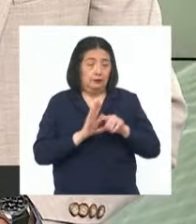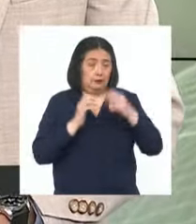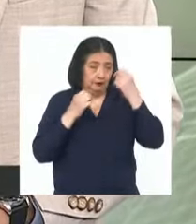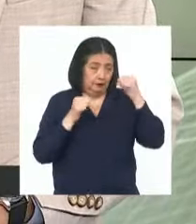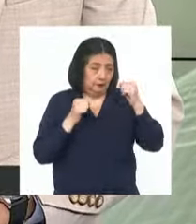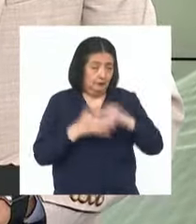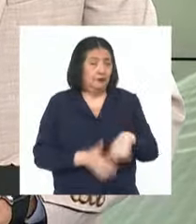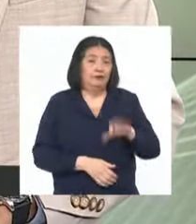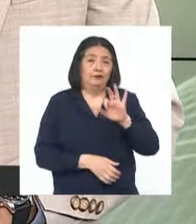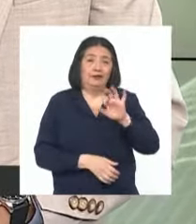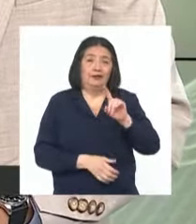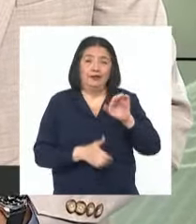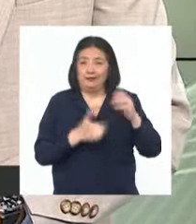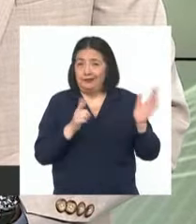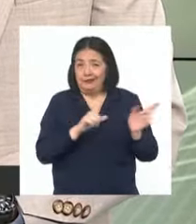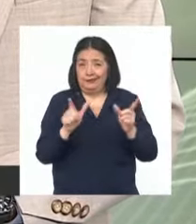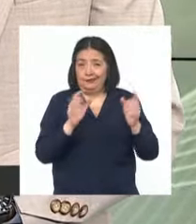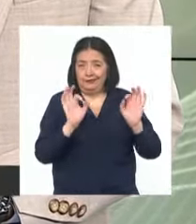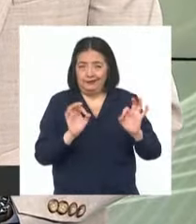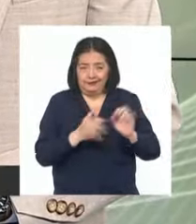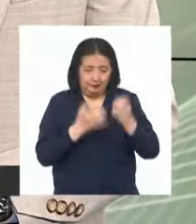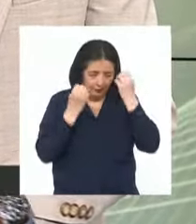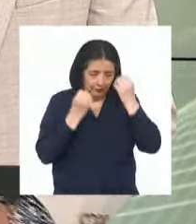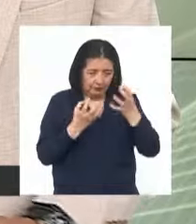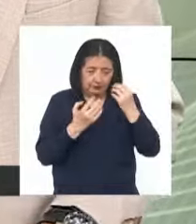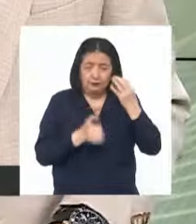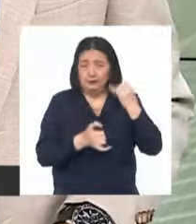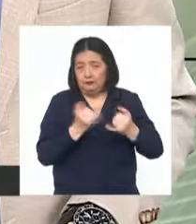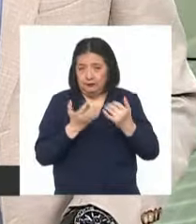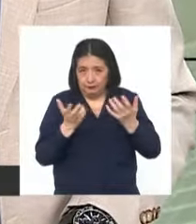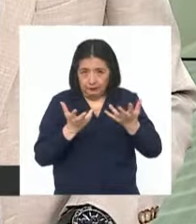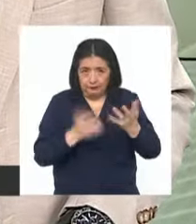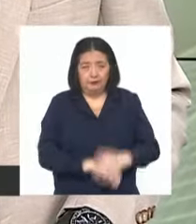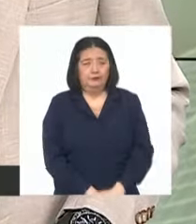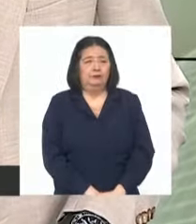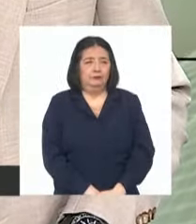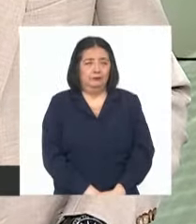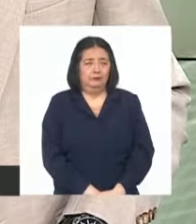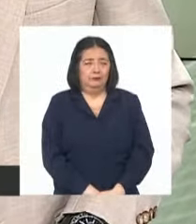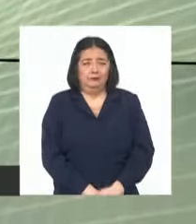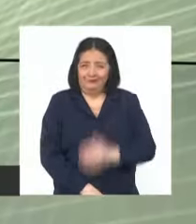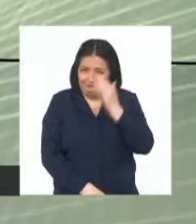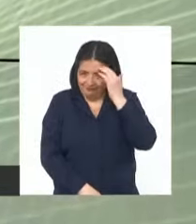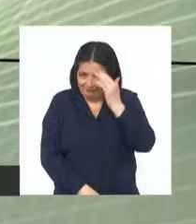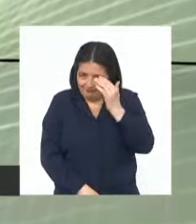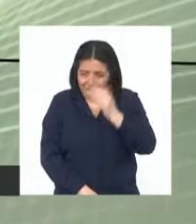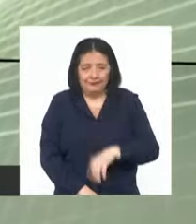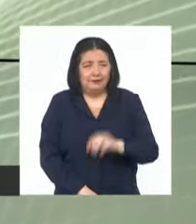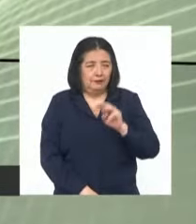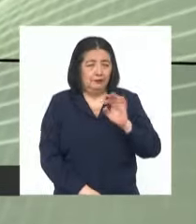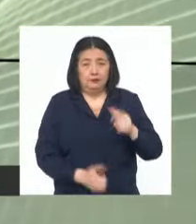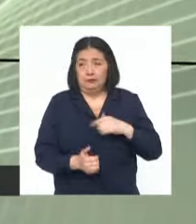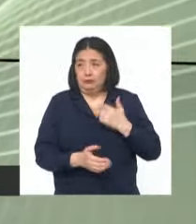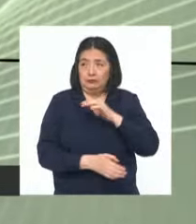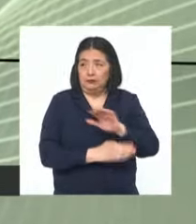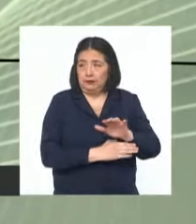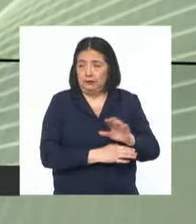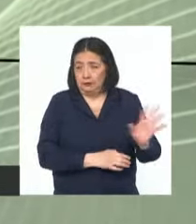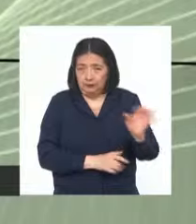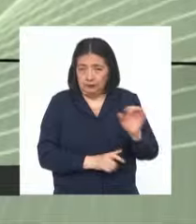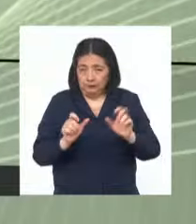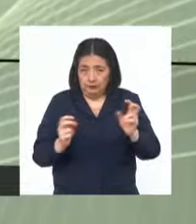Deportes, Fernando Ústiza ya está listo para darles las últimas novedades. Adelante, Fernando. ¿Qué tal? ¿Cómo te va, Maritere? Muy buenas tardes